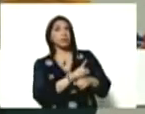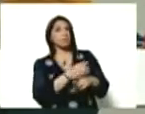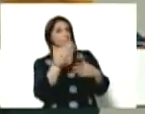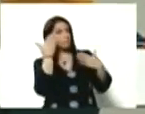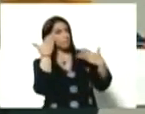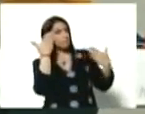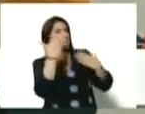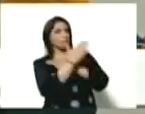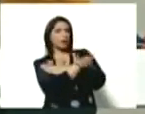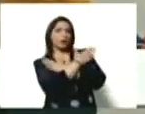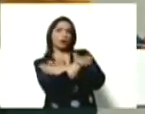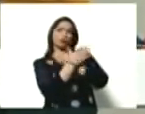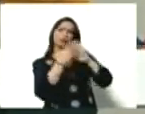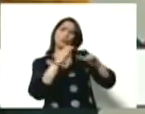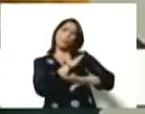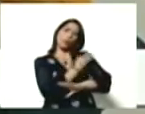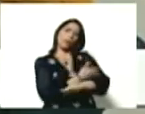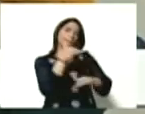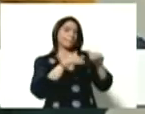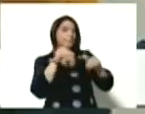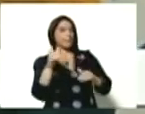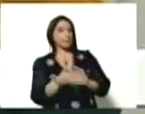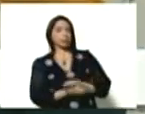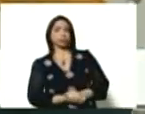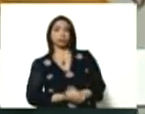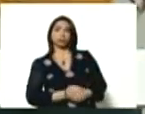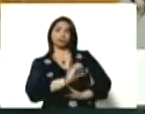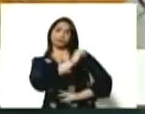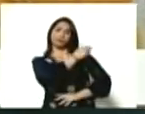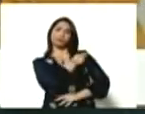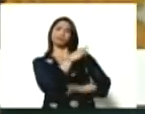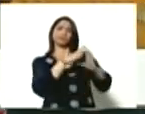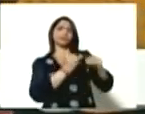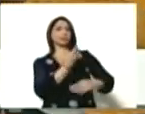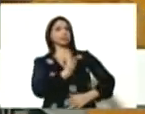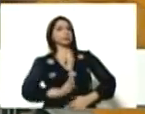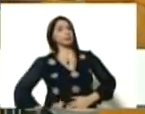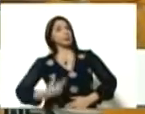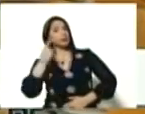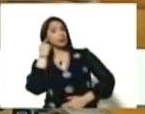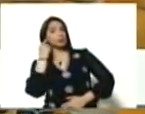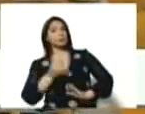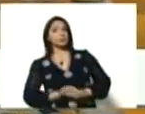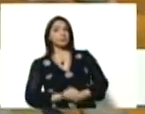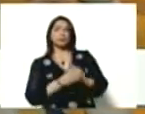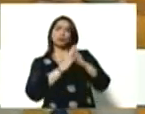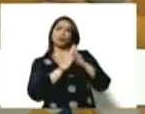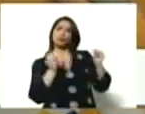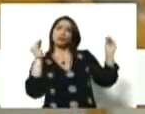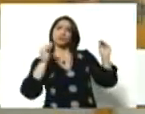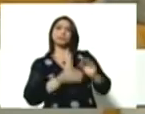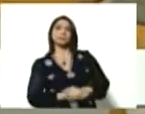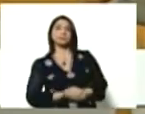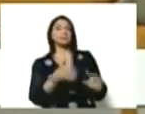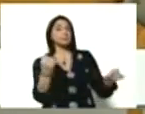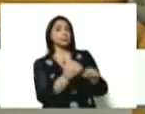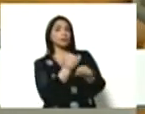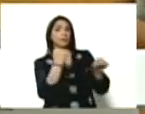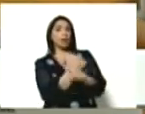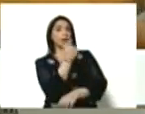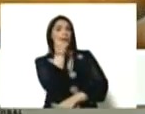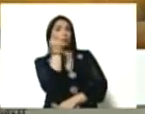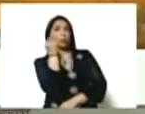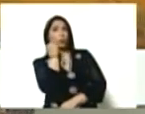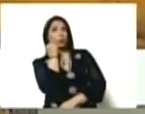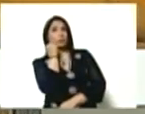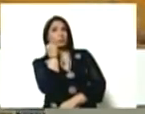a todo el Poder Electoral, sus rectores, sus rectoras, su presidenta Indira Alfonso y a todos los trabajadores y trabajadoras de